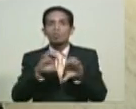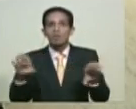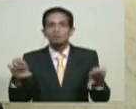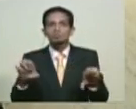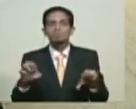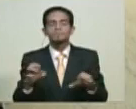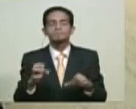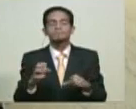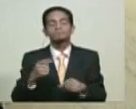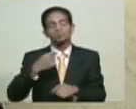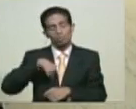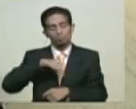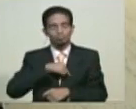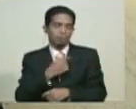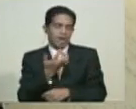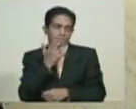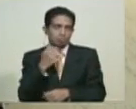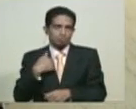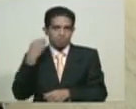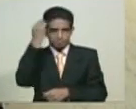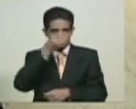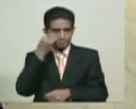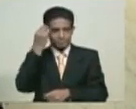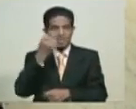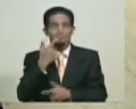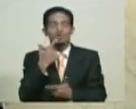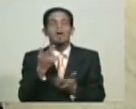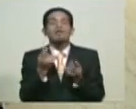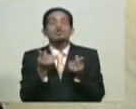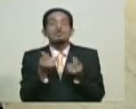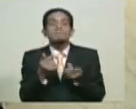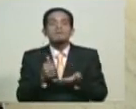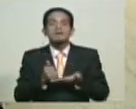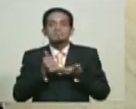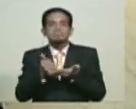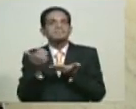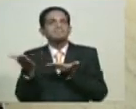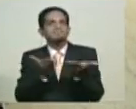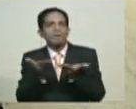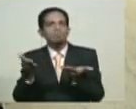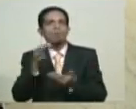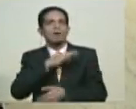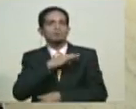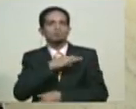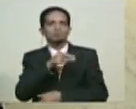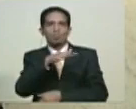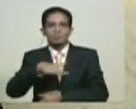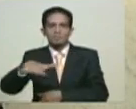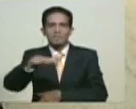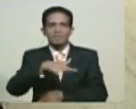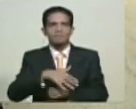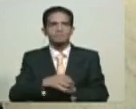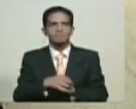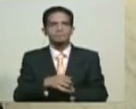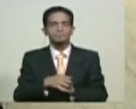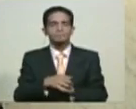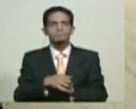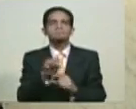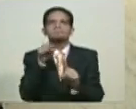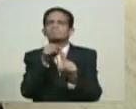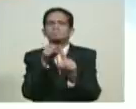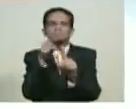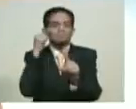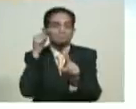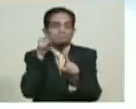de la sociedad. Es un concepto, poner al ser humano en el centro. La economía necesita